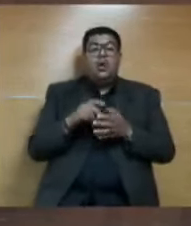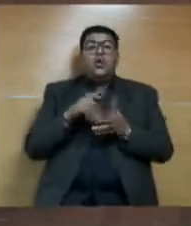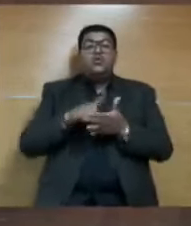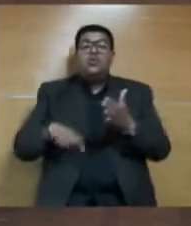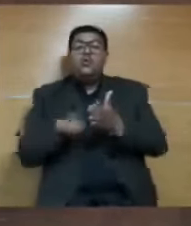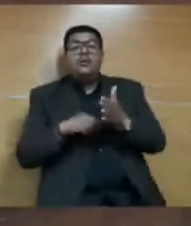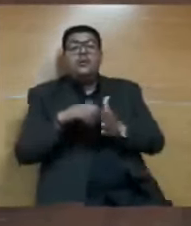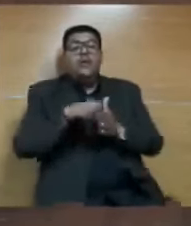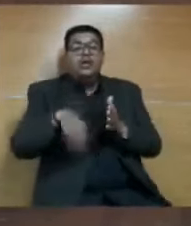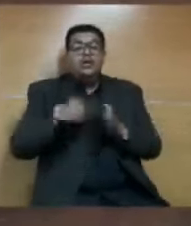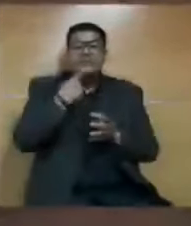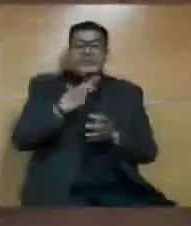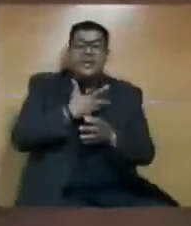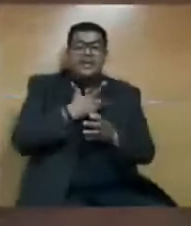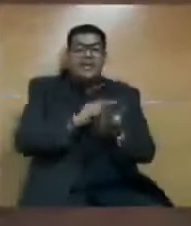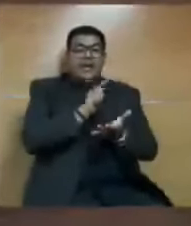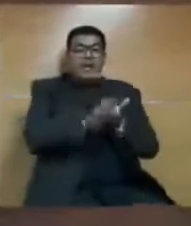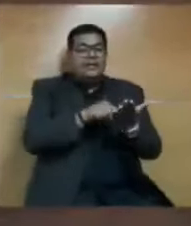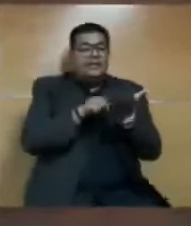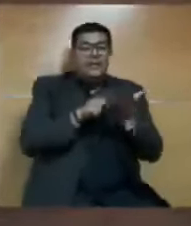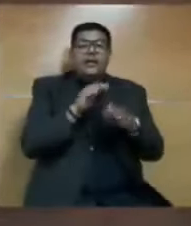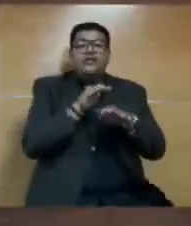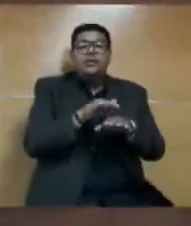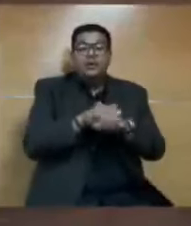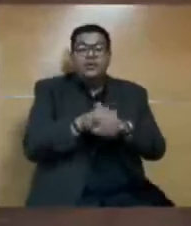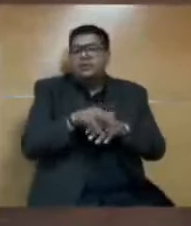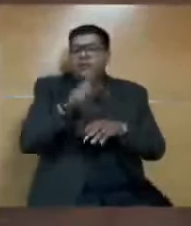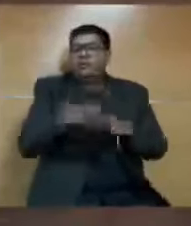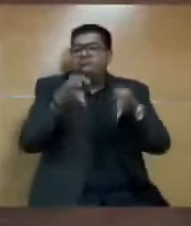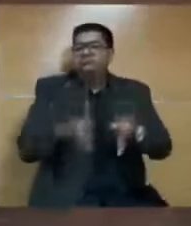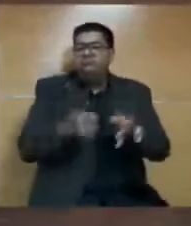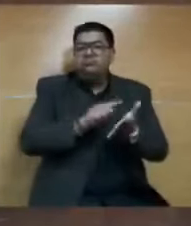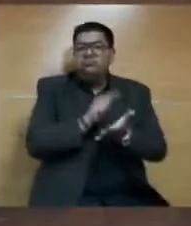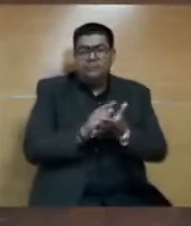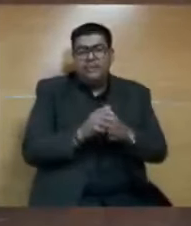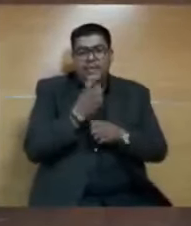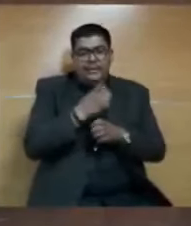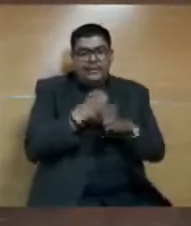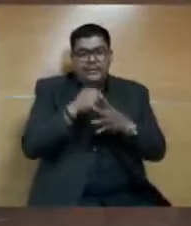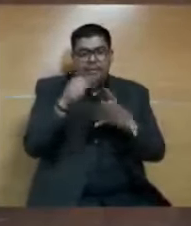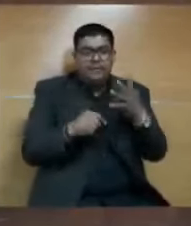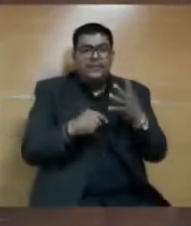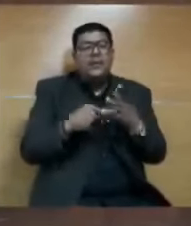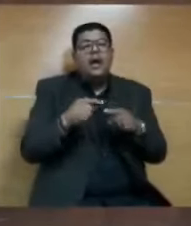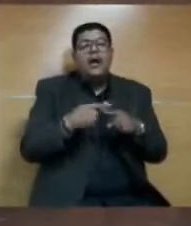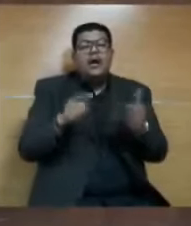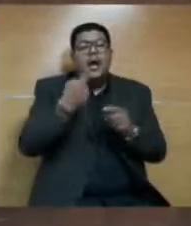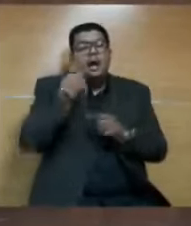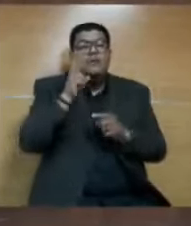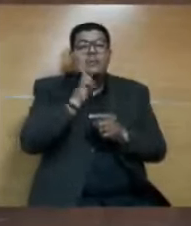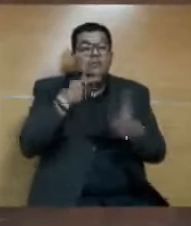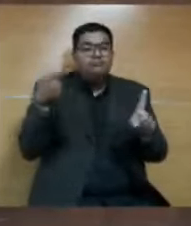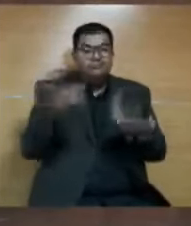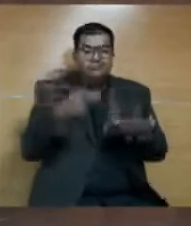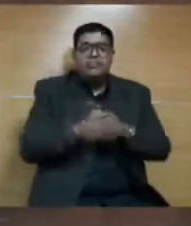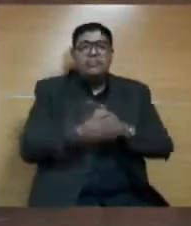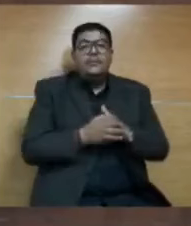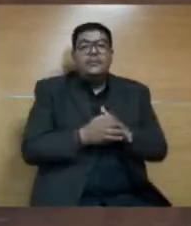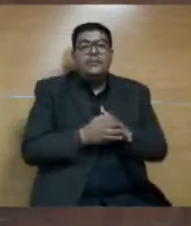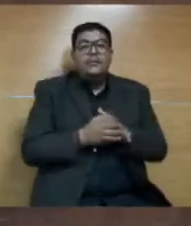existe una presunción de legalidad respecto a los actos válidamente celebrados, que debe desvirtuarse con elementos